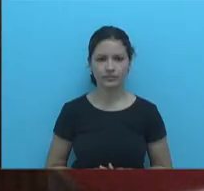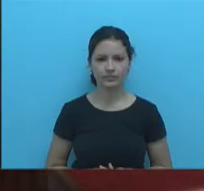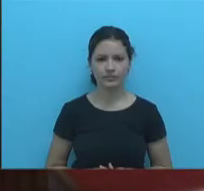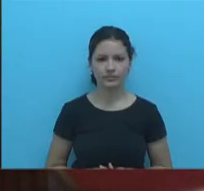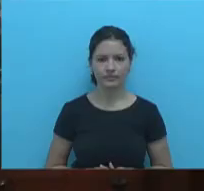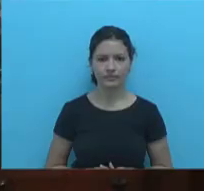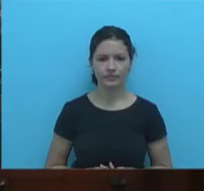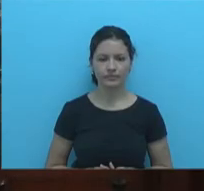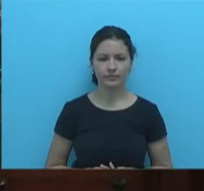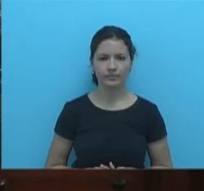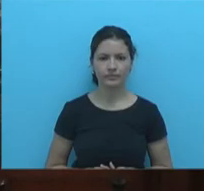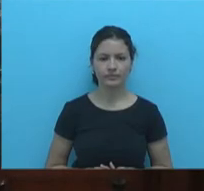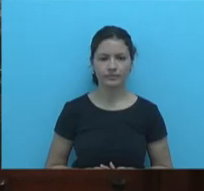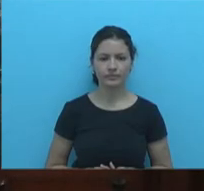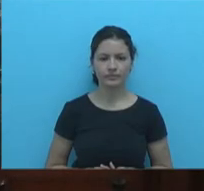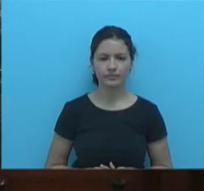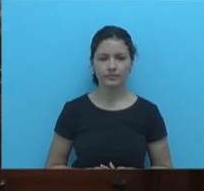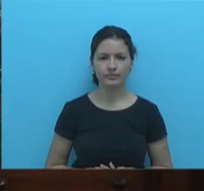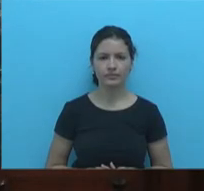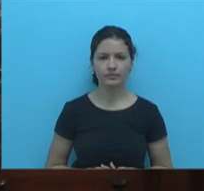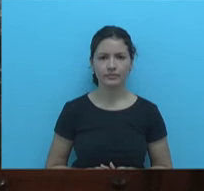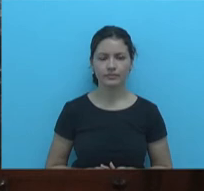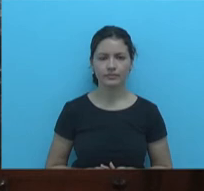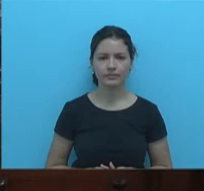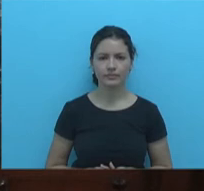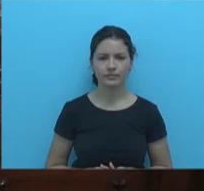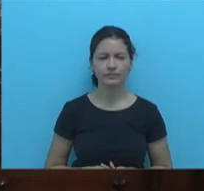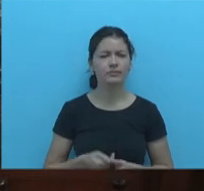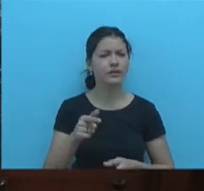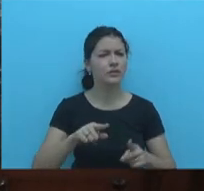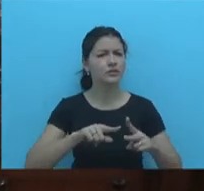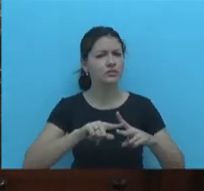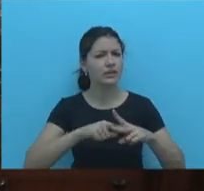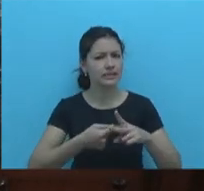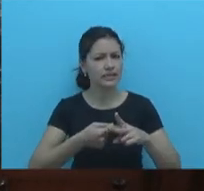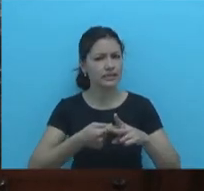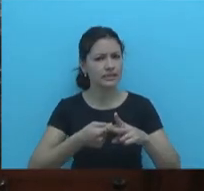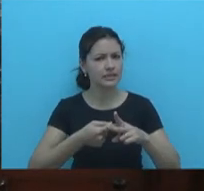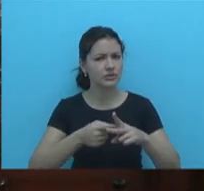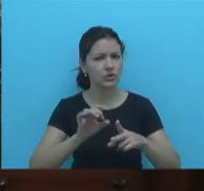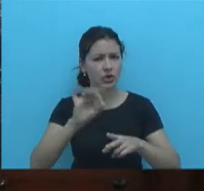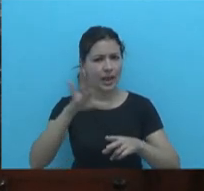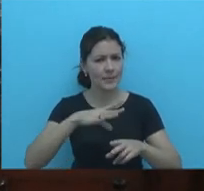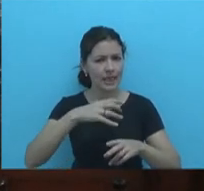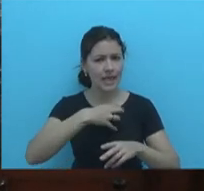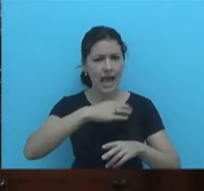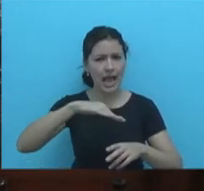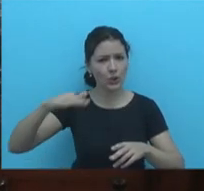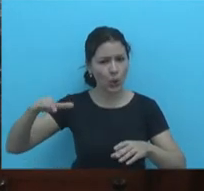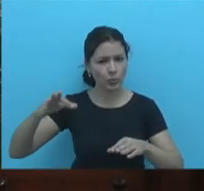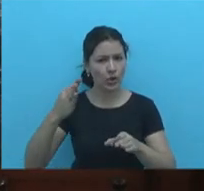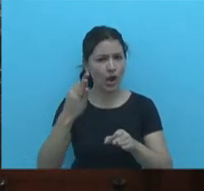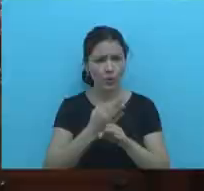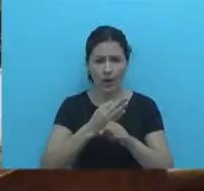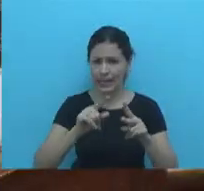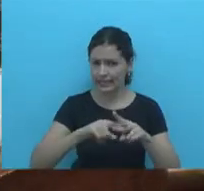¿Sí? Sí, tiene la palabra. ¿Estos talleres van dirigidos solamente para los alumnos de las escuelas técnicas o cualquier alumno